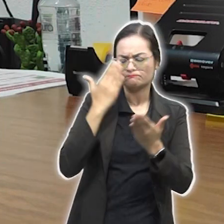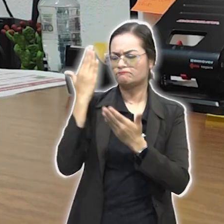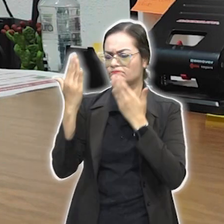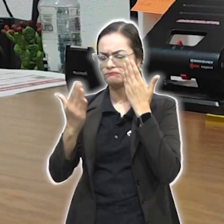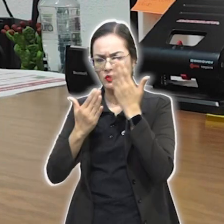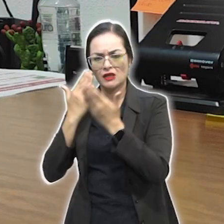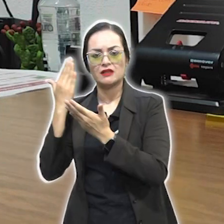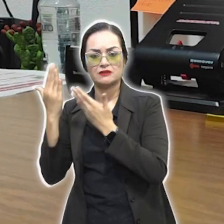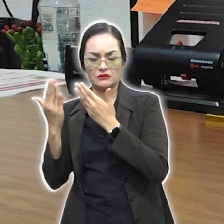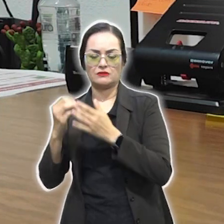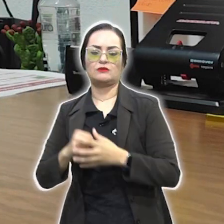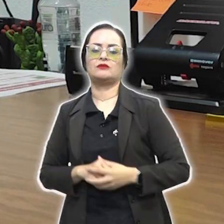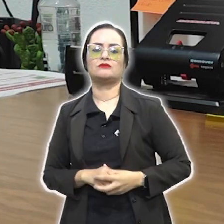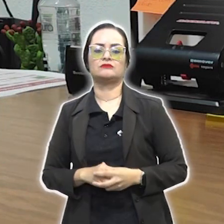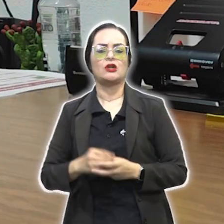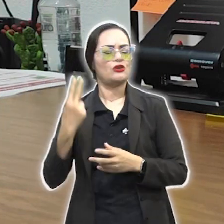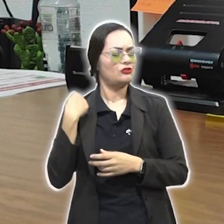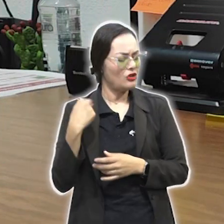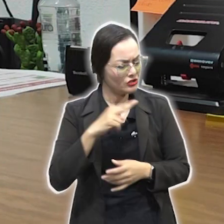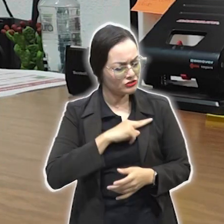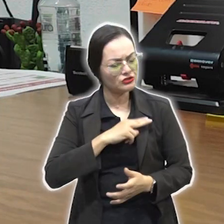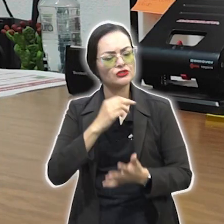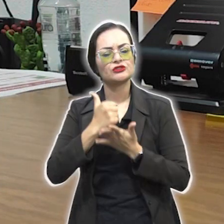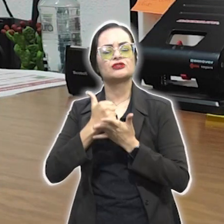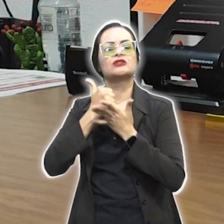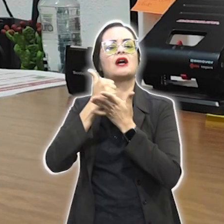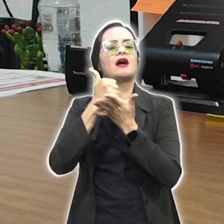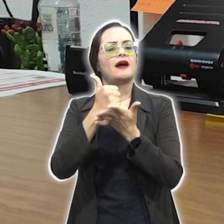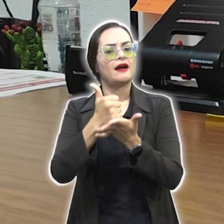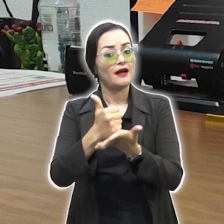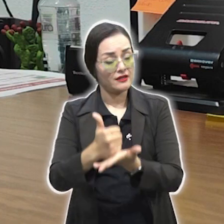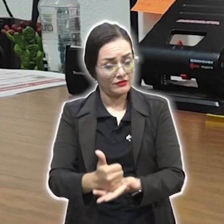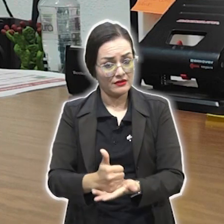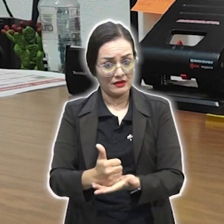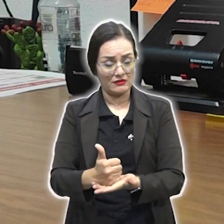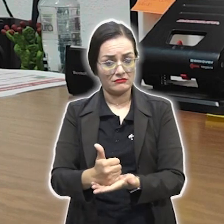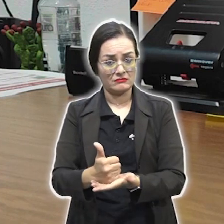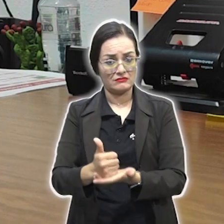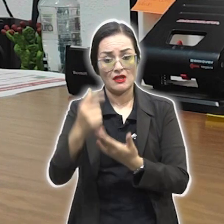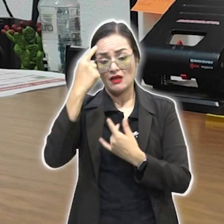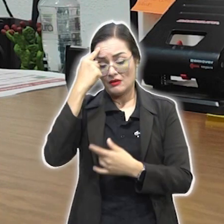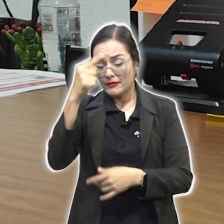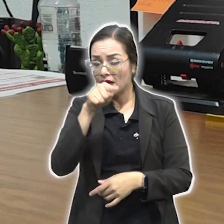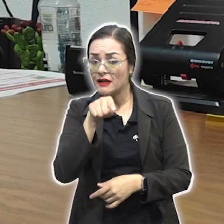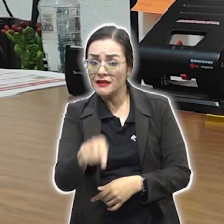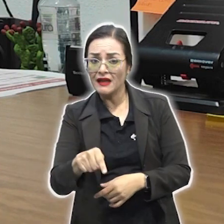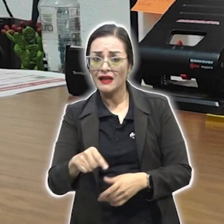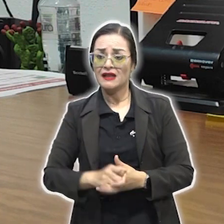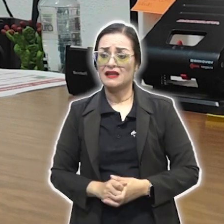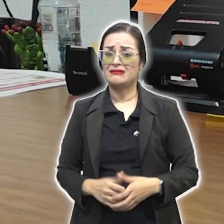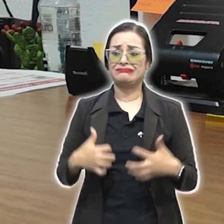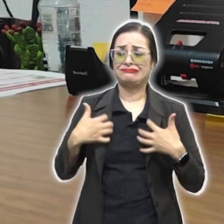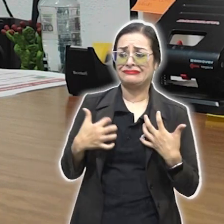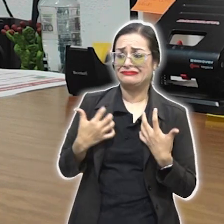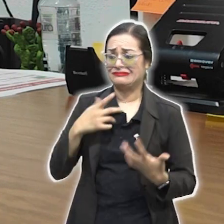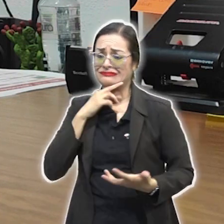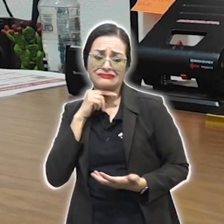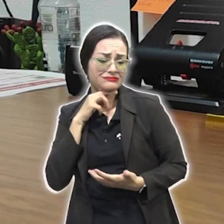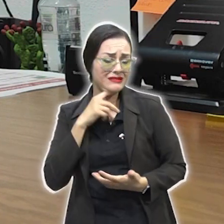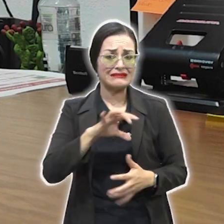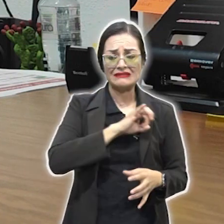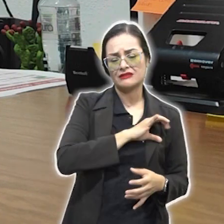pero tratamos de hacérselo lo más llevadero, ¿no? Y para que no haya frustraciones, no se sientan en miedo